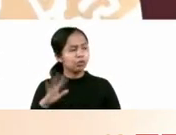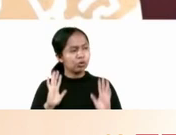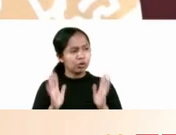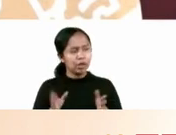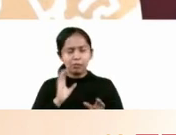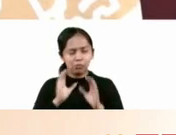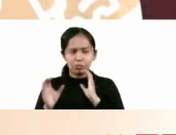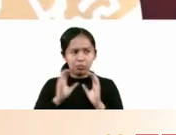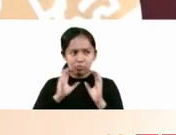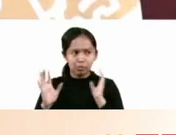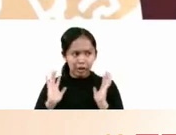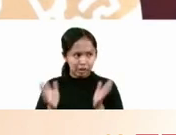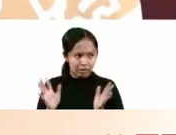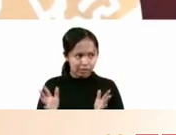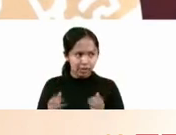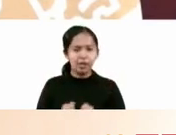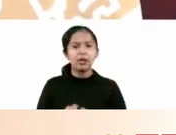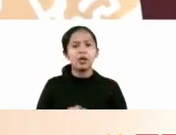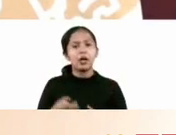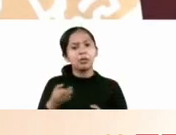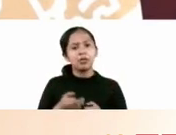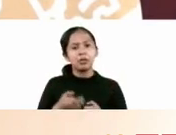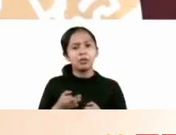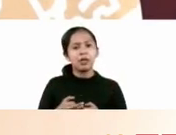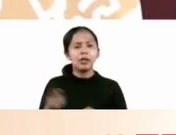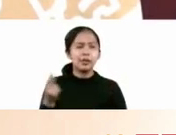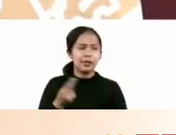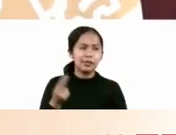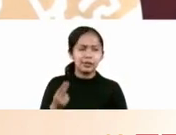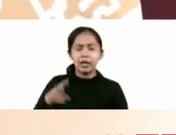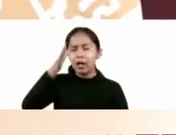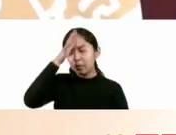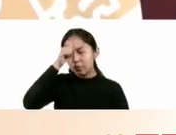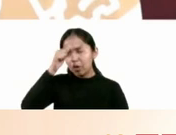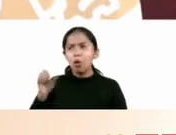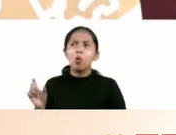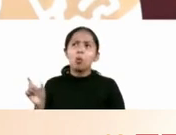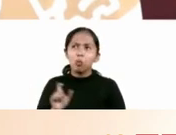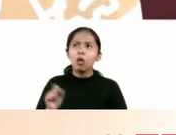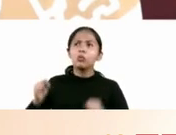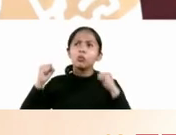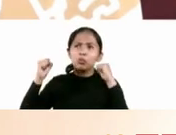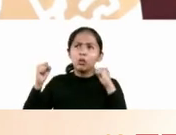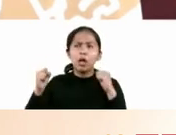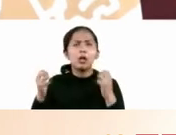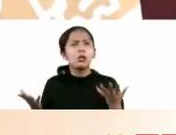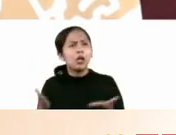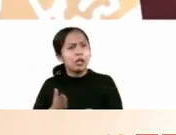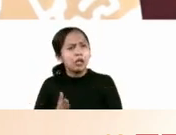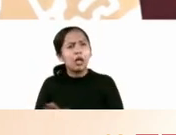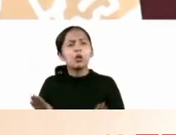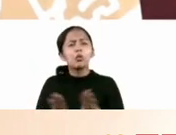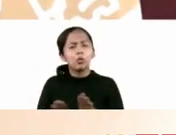son amigos y es nada más una cuestión de ponernos de acuerdo a qué horas entra la marcha, cómo entra y cuándo empieza a